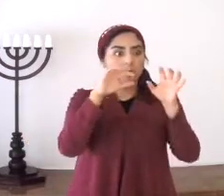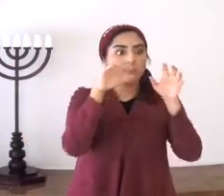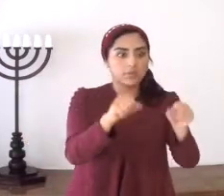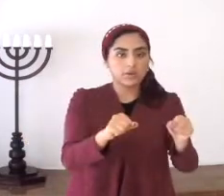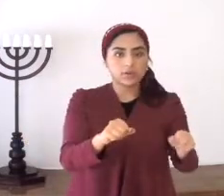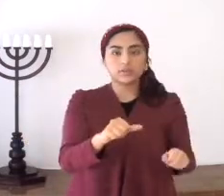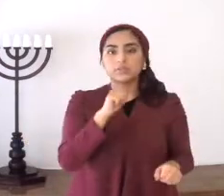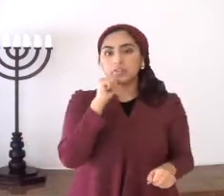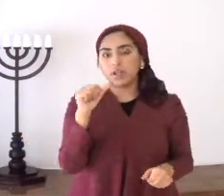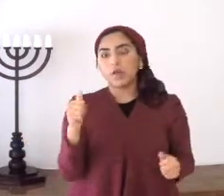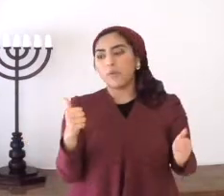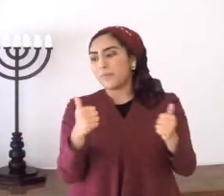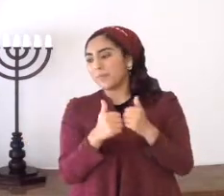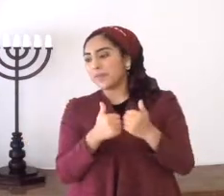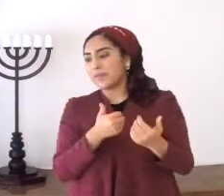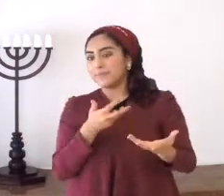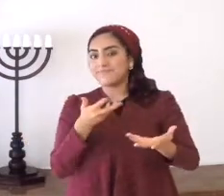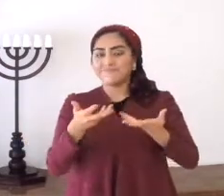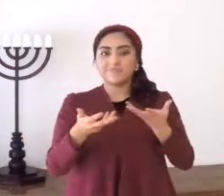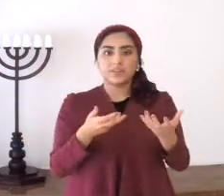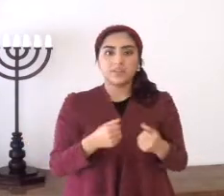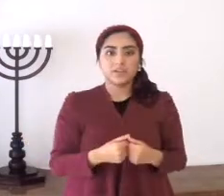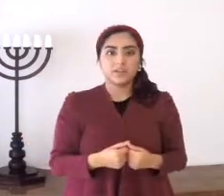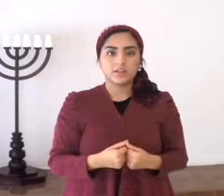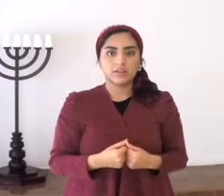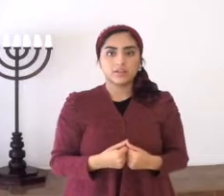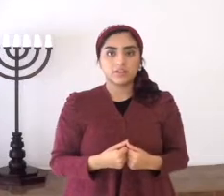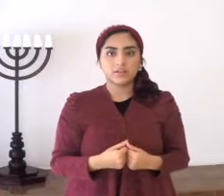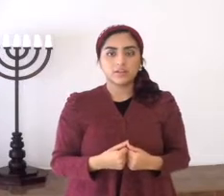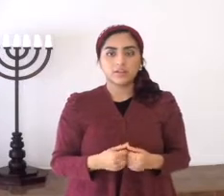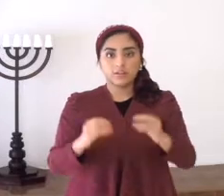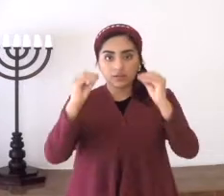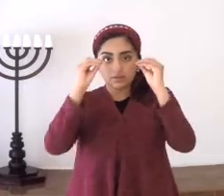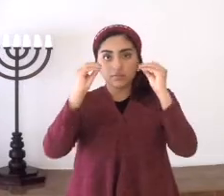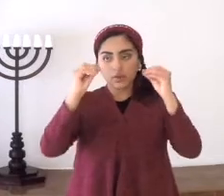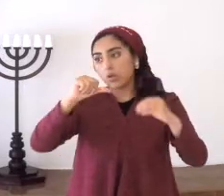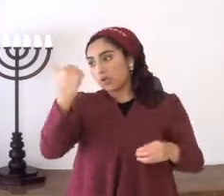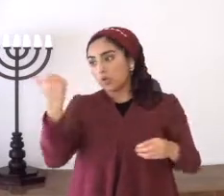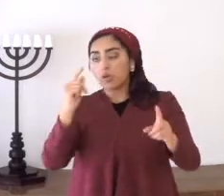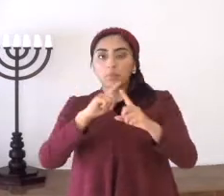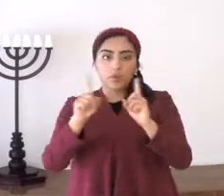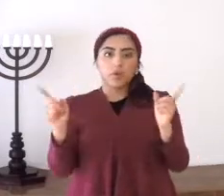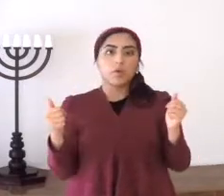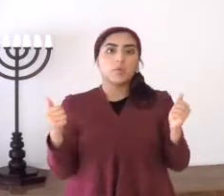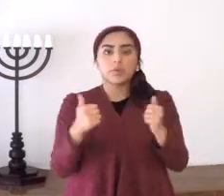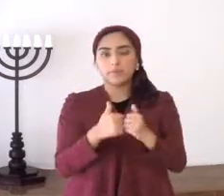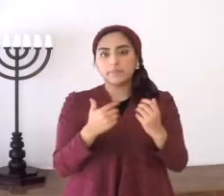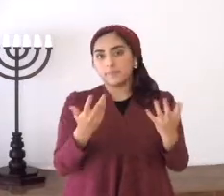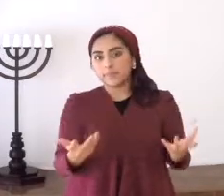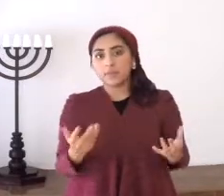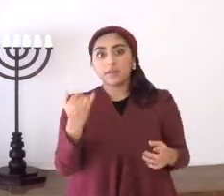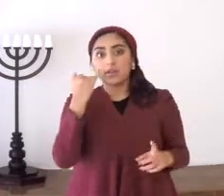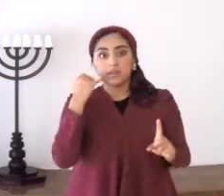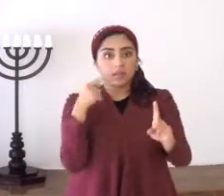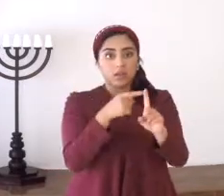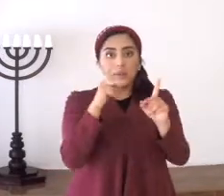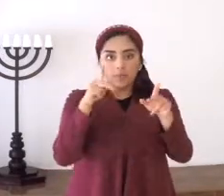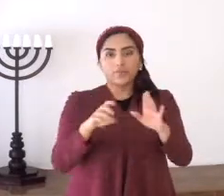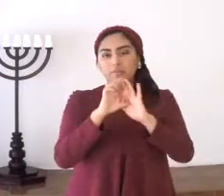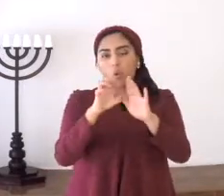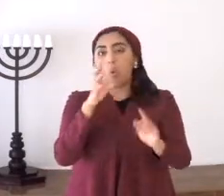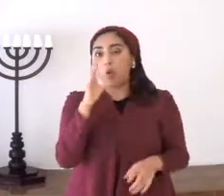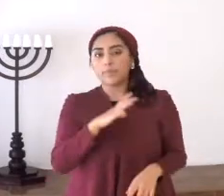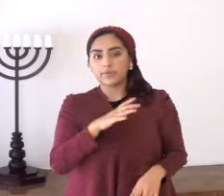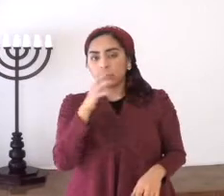lo atrapa, no con una cuestión de doctrina de otro tipo,